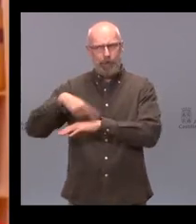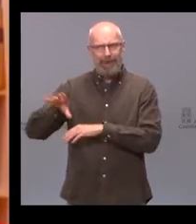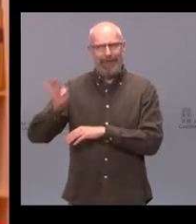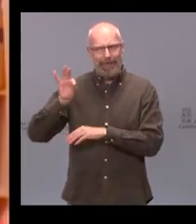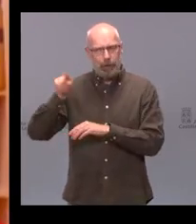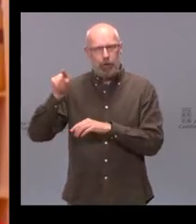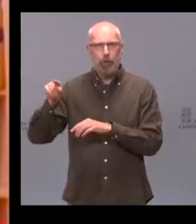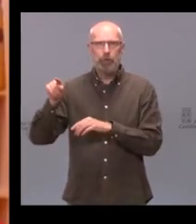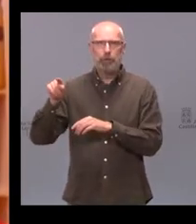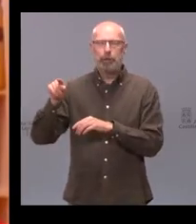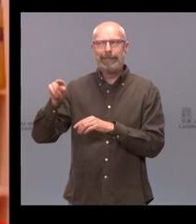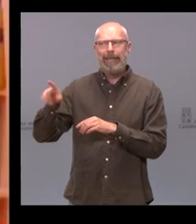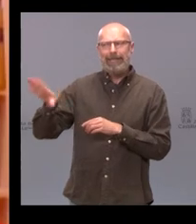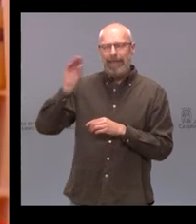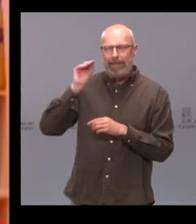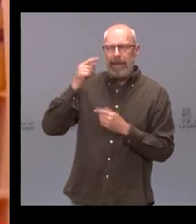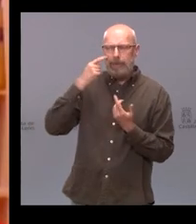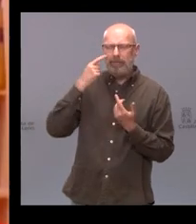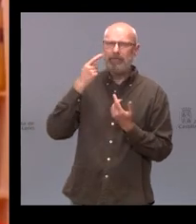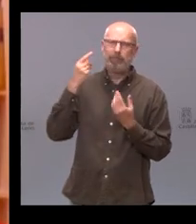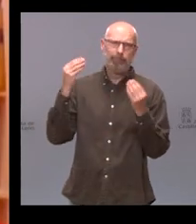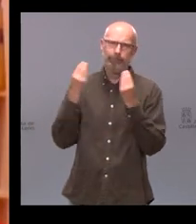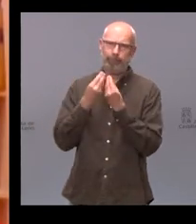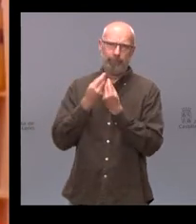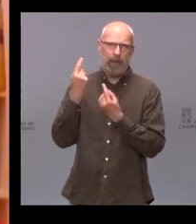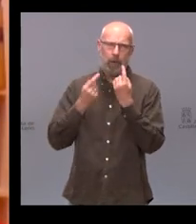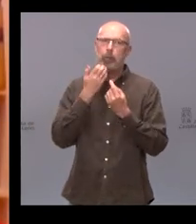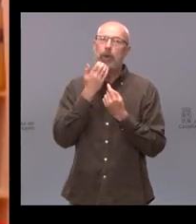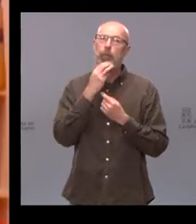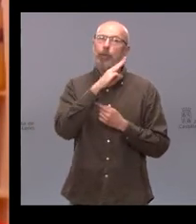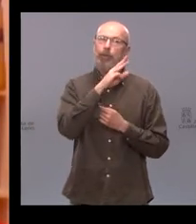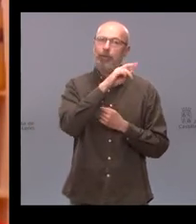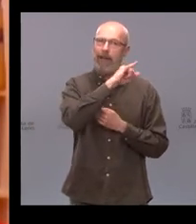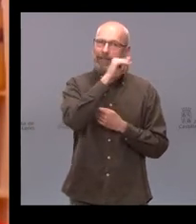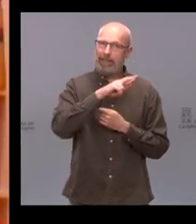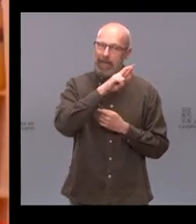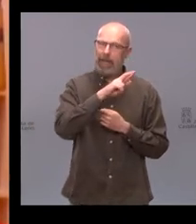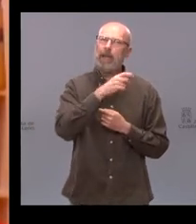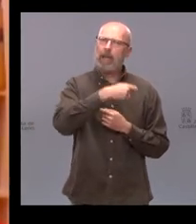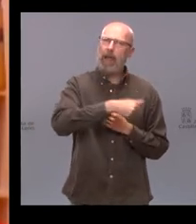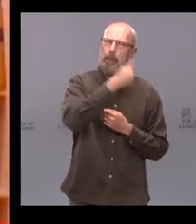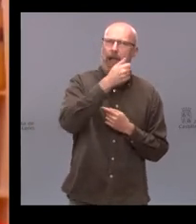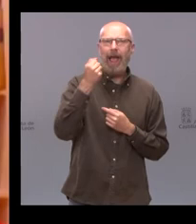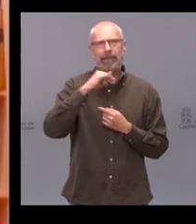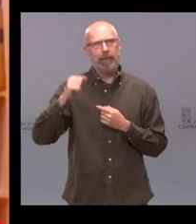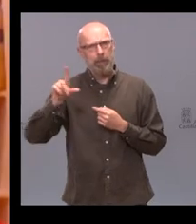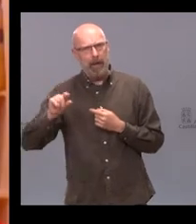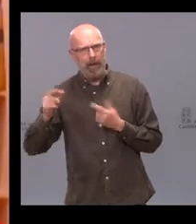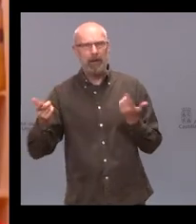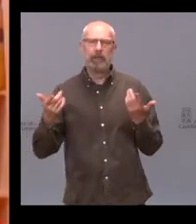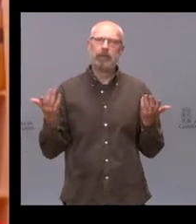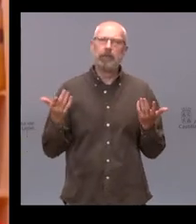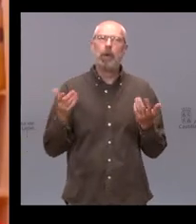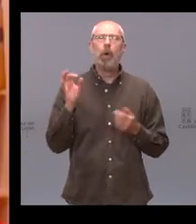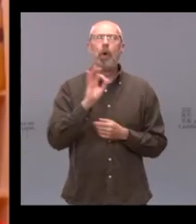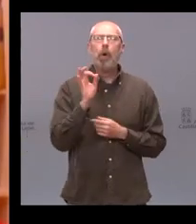que chocan. Por ejemplo, que la vacuna de Pfizer es bastante más cara que la de AstraZeneca y que se ha tomado la decisión en base a un estudio